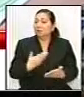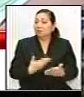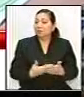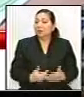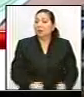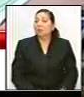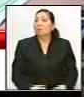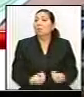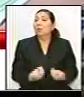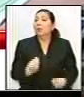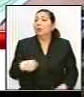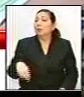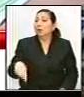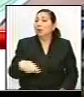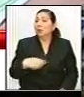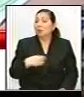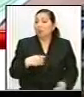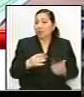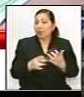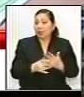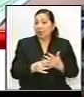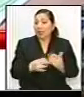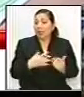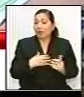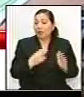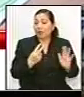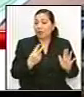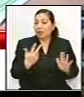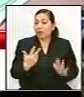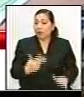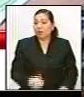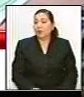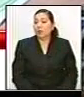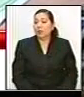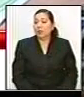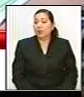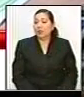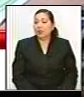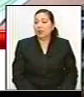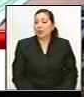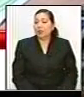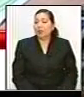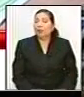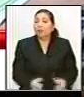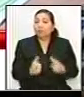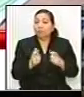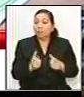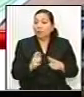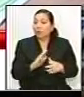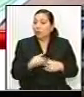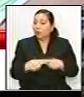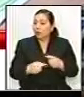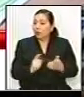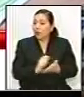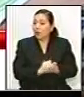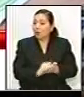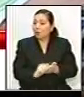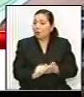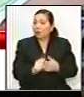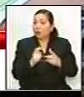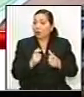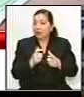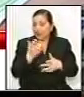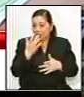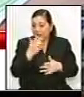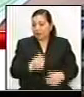agradecida porque nosotros, yo y mi esposo, yo tengo 78 años, mi esposo 76, nos controlamos todos los meses, hay control